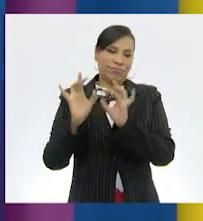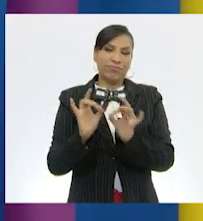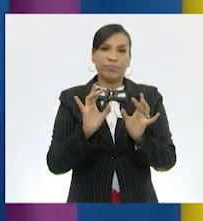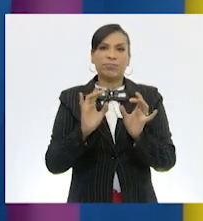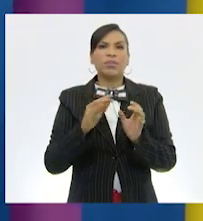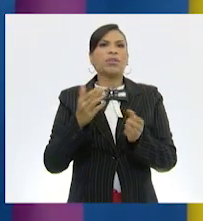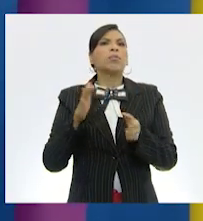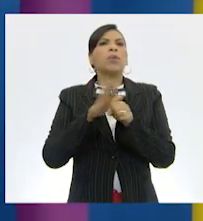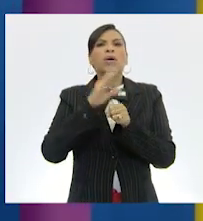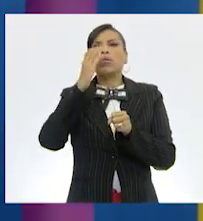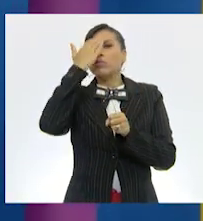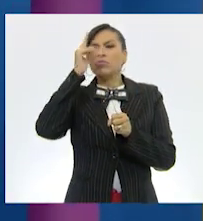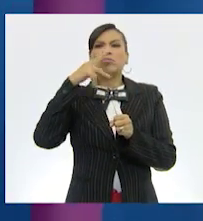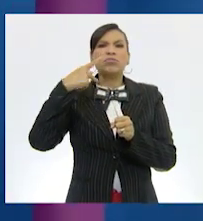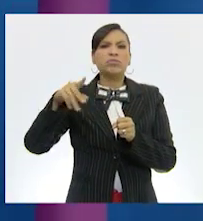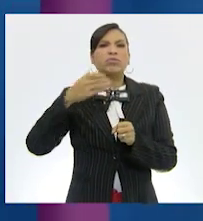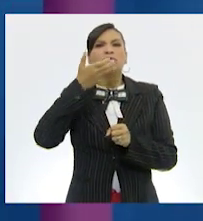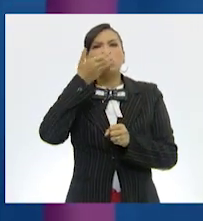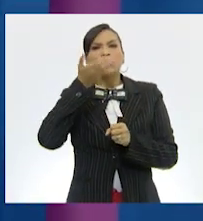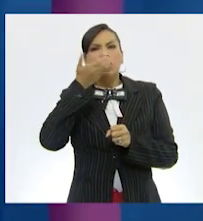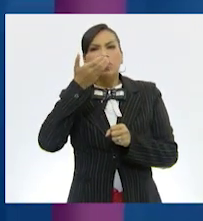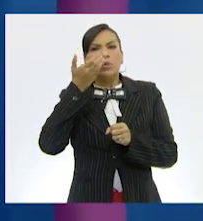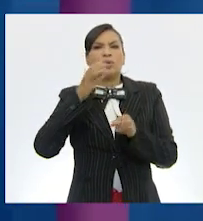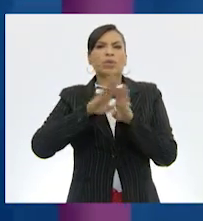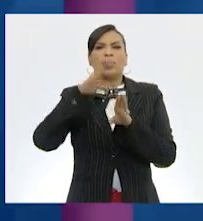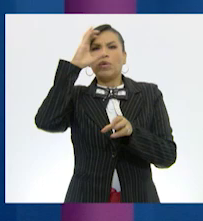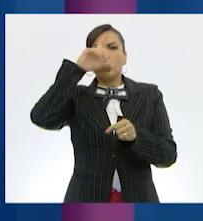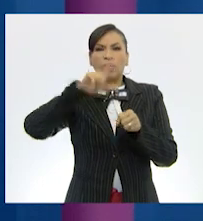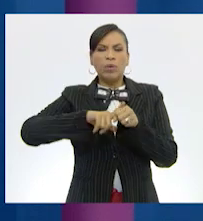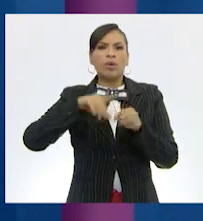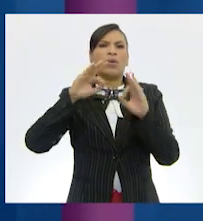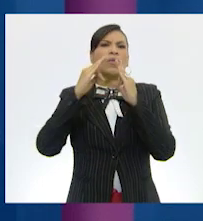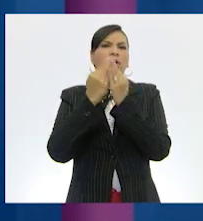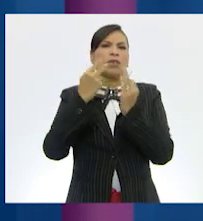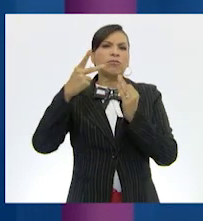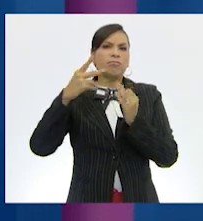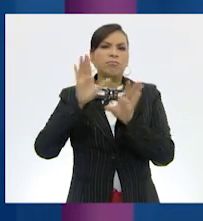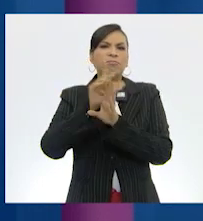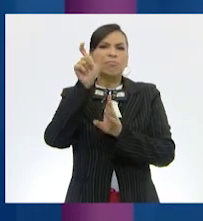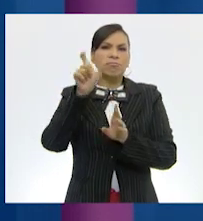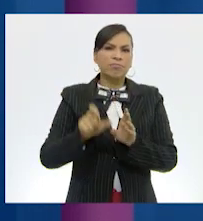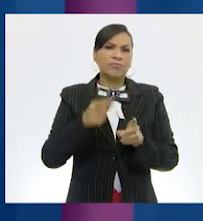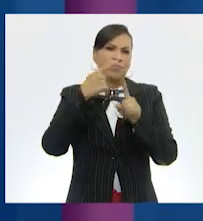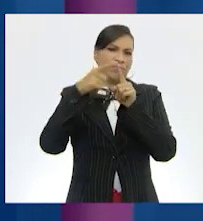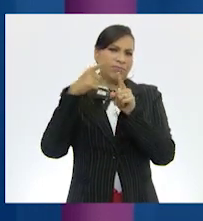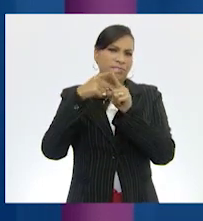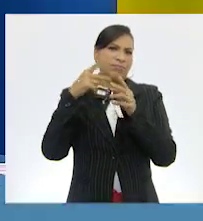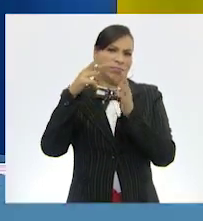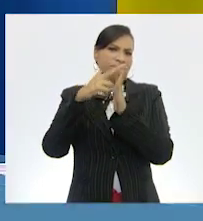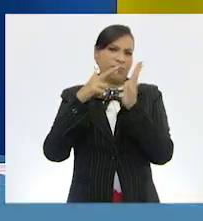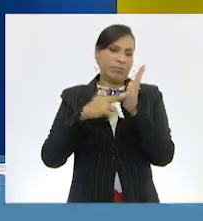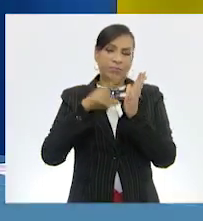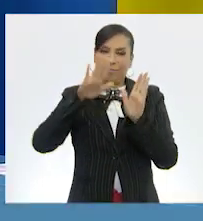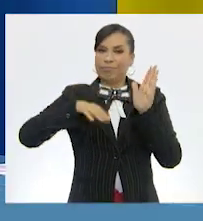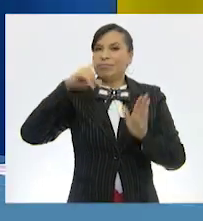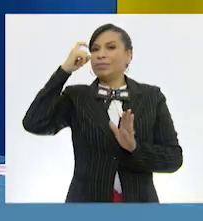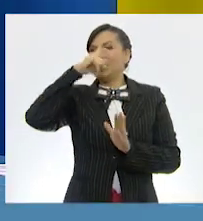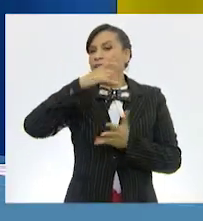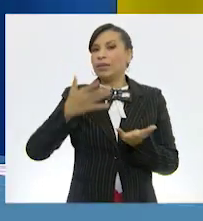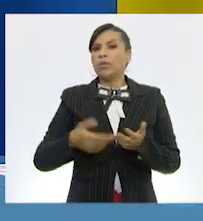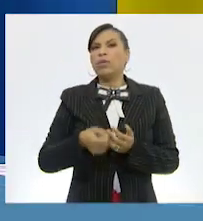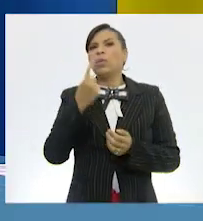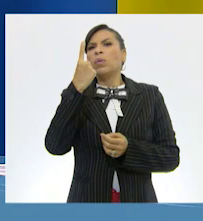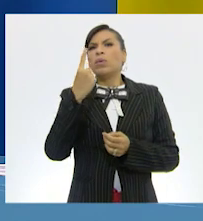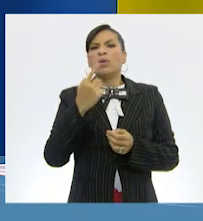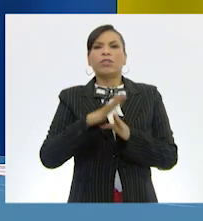porque desconoces su cultura, sus formas de ser, de actuar, sus códigos, es bastante difícil. Así es. Uno de